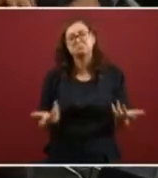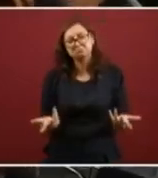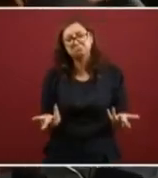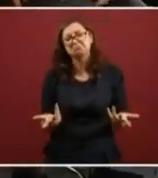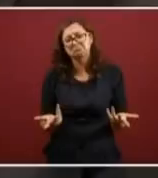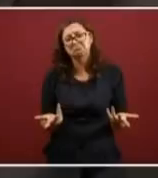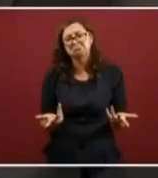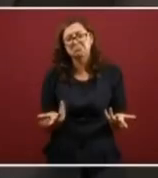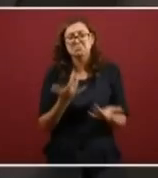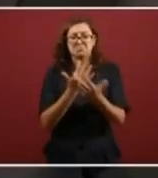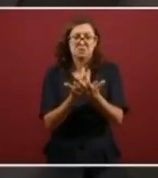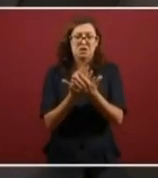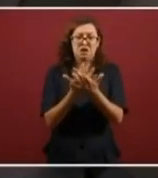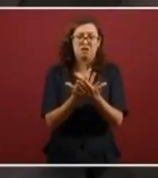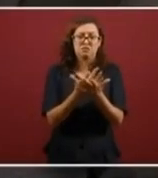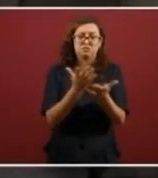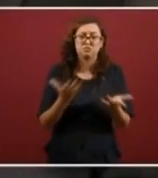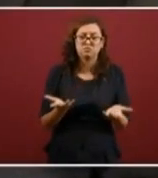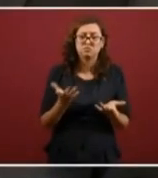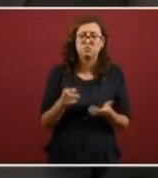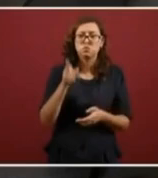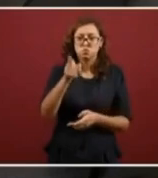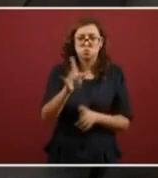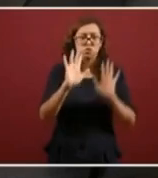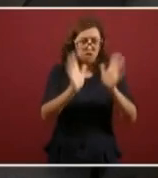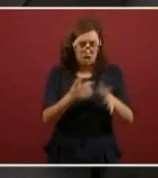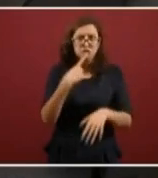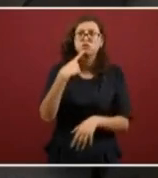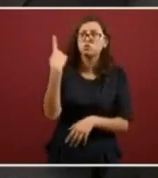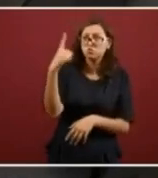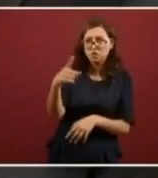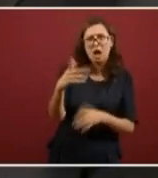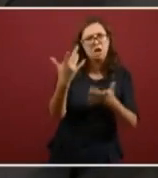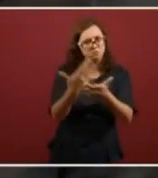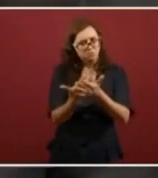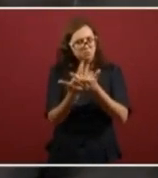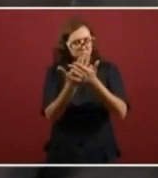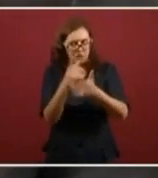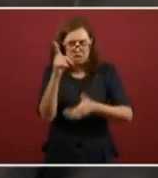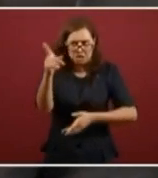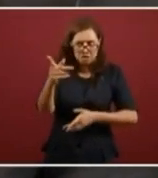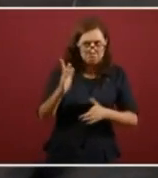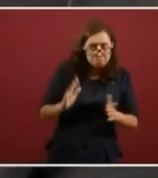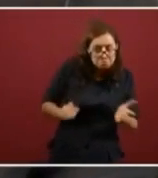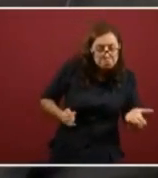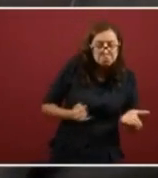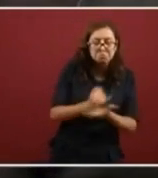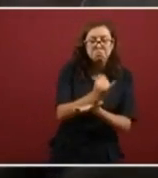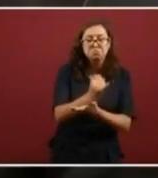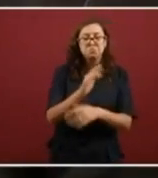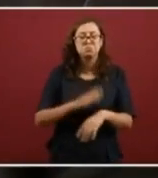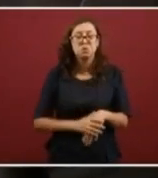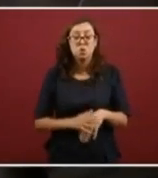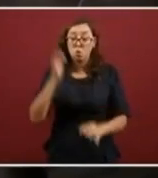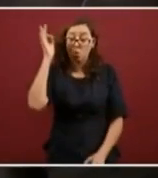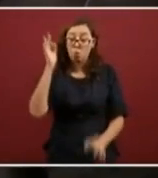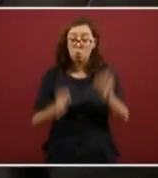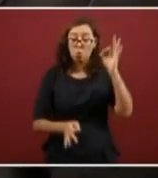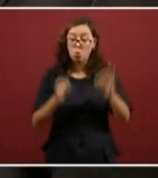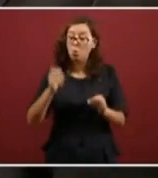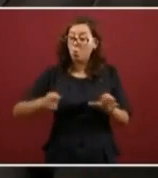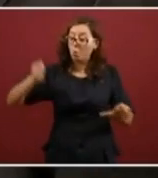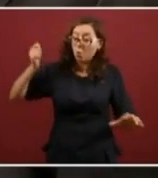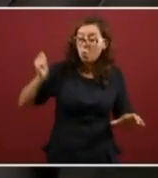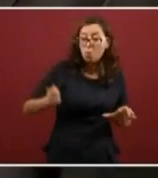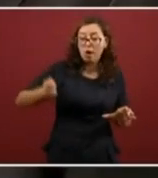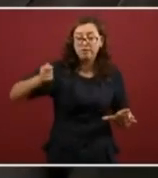esperar que resuelvan sobre tu denuncia y que un juez